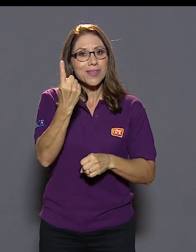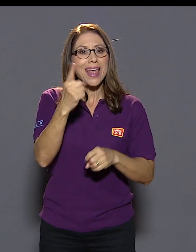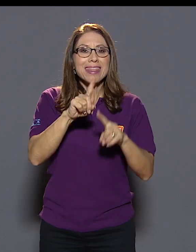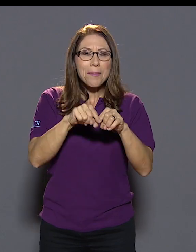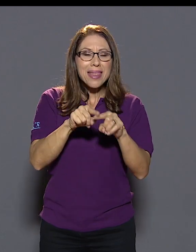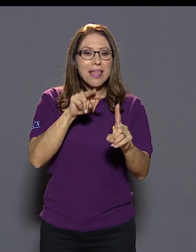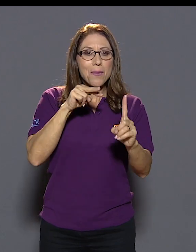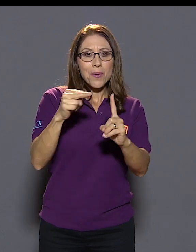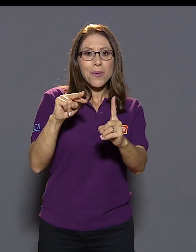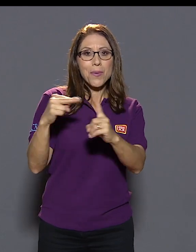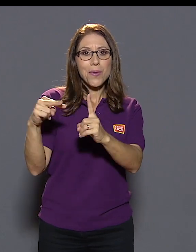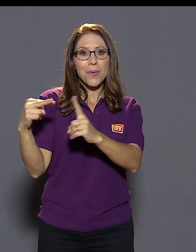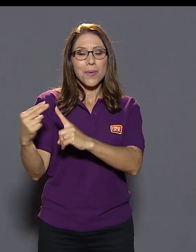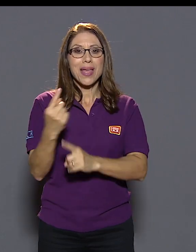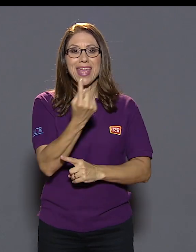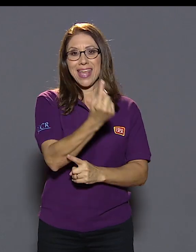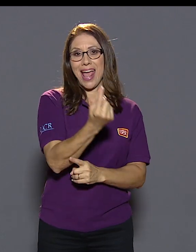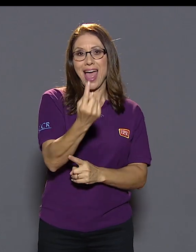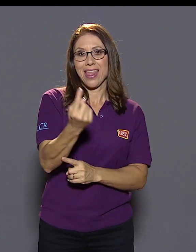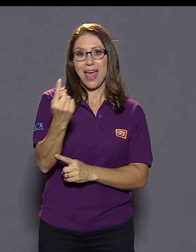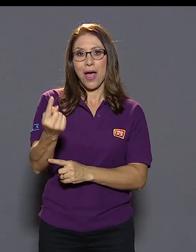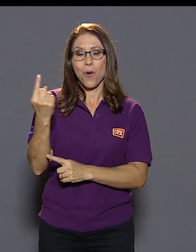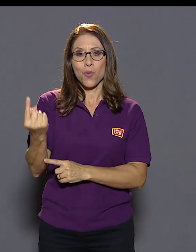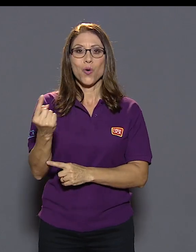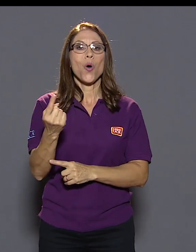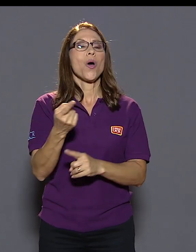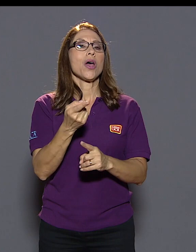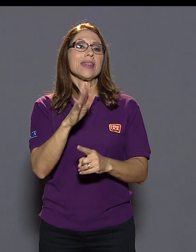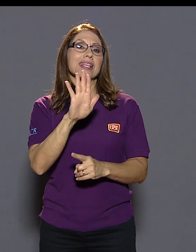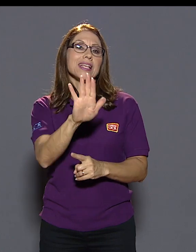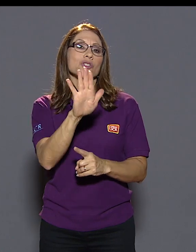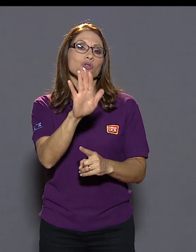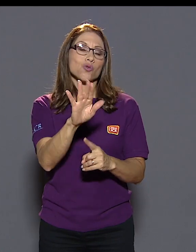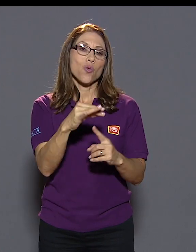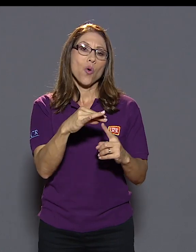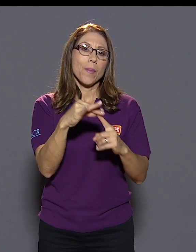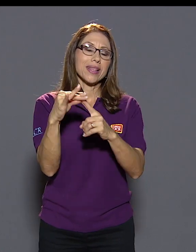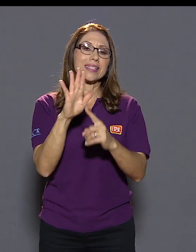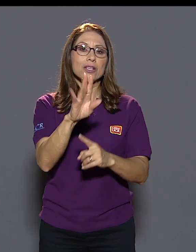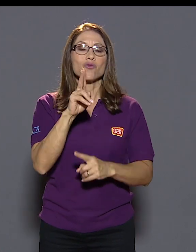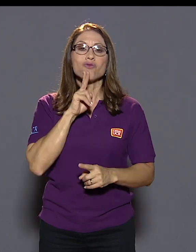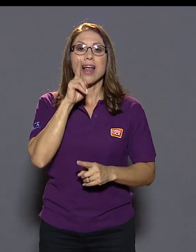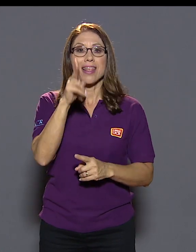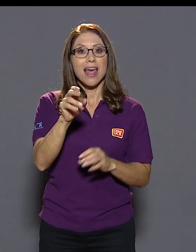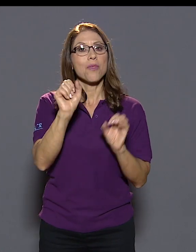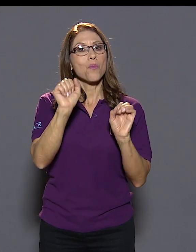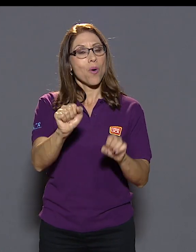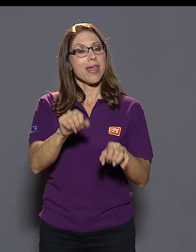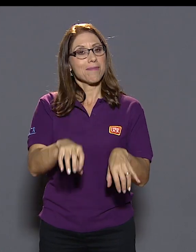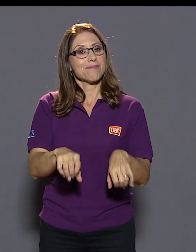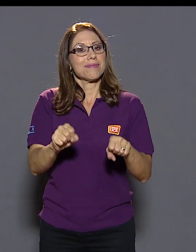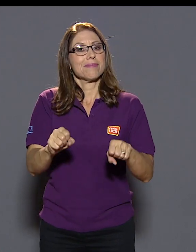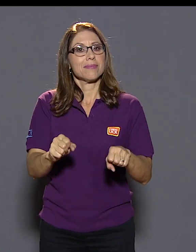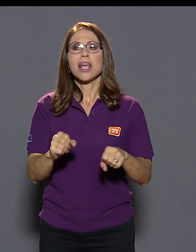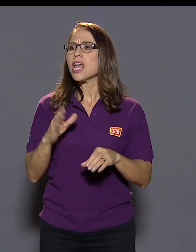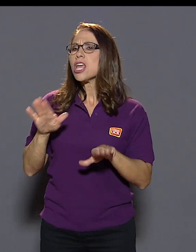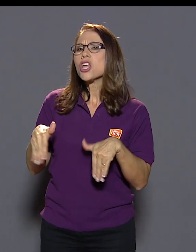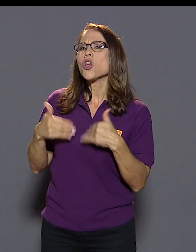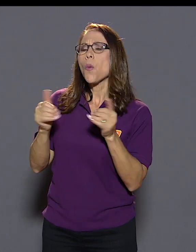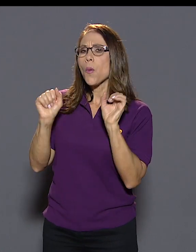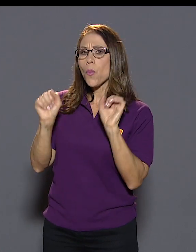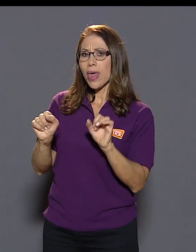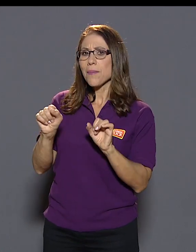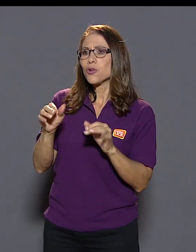nuestras esferas, y cada uno aporte desde su competencia, desde su realidad. De ahí ¿Y lo encontramos de qué manera?